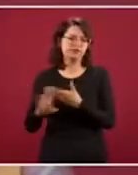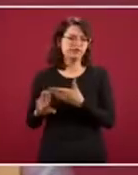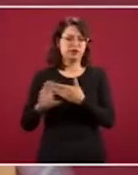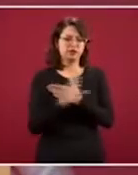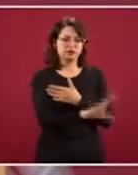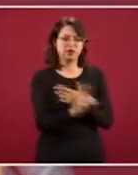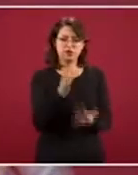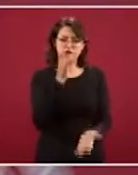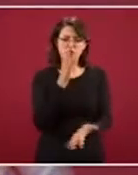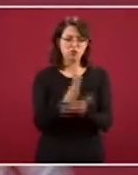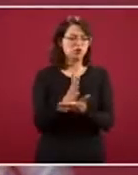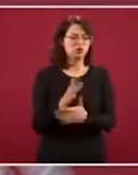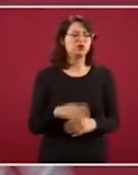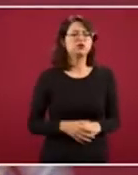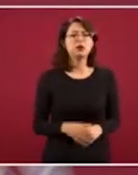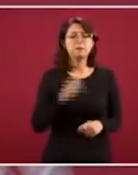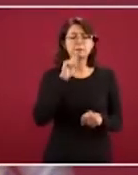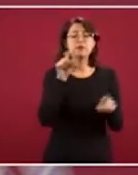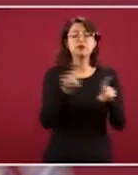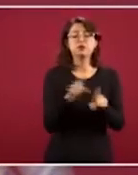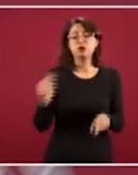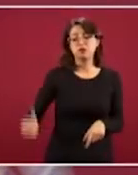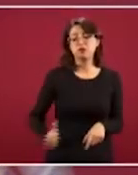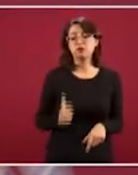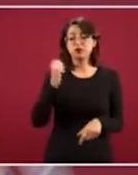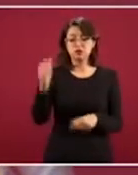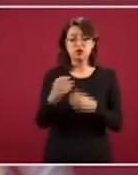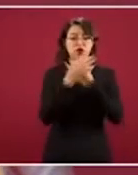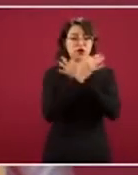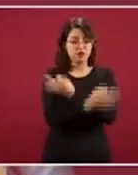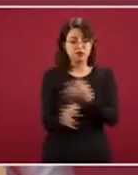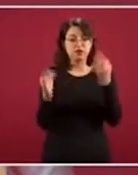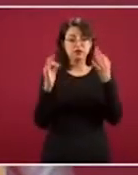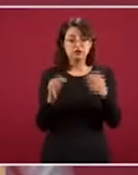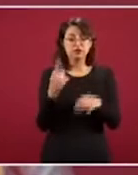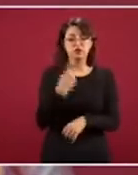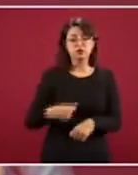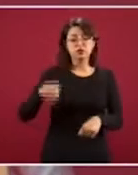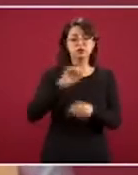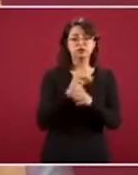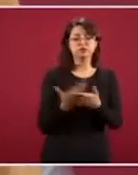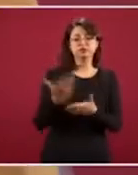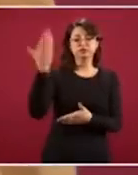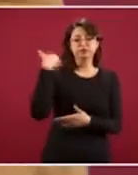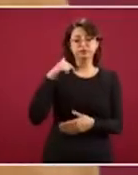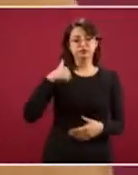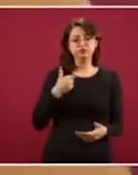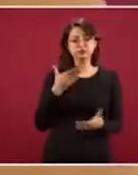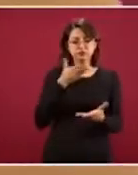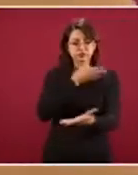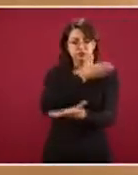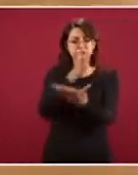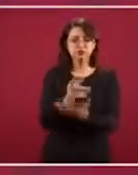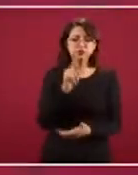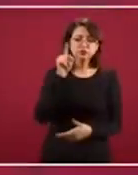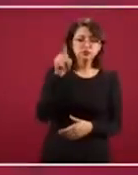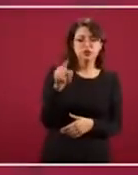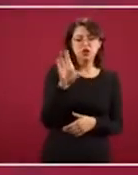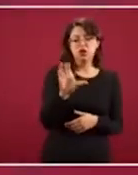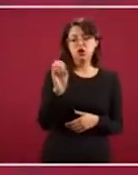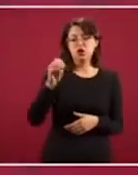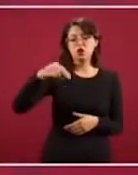aprovecho para informarles que la semana pasada estuve en concamín y allí